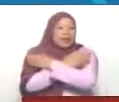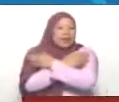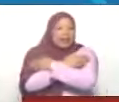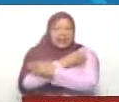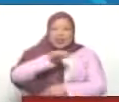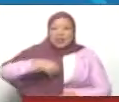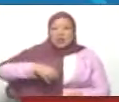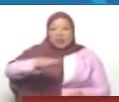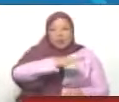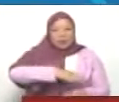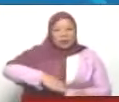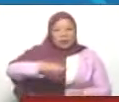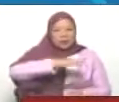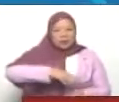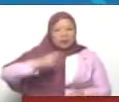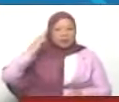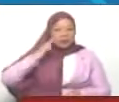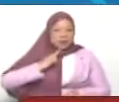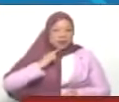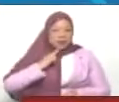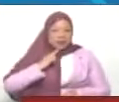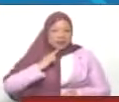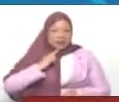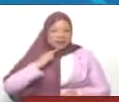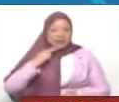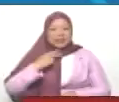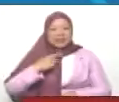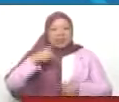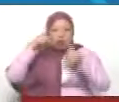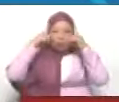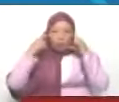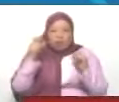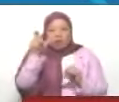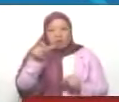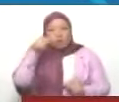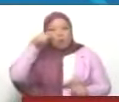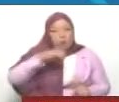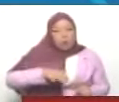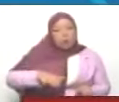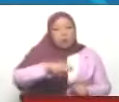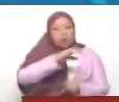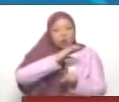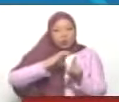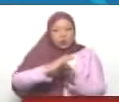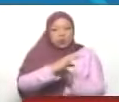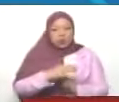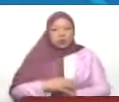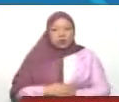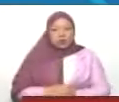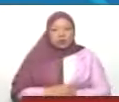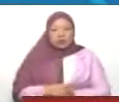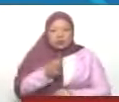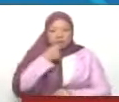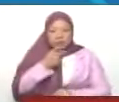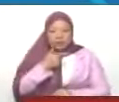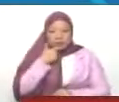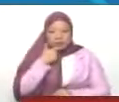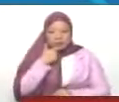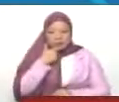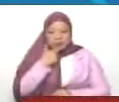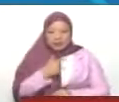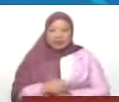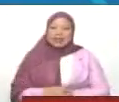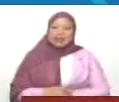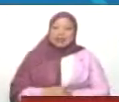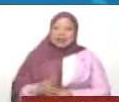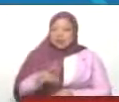plazas Bolívar. Y el protagonista fue el cultor, la cultora. ¿Qué me dice Ana Cecilia?